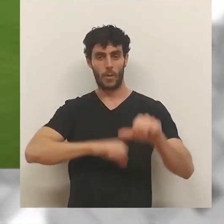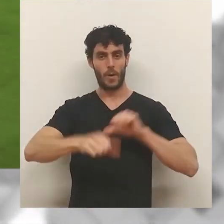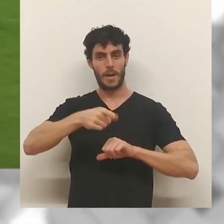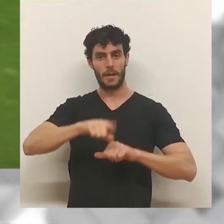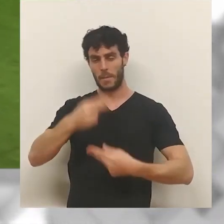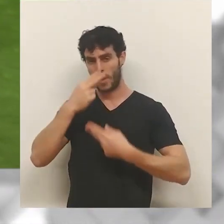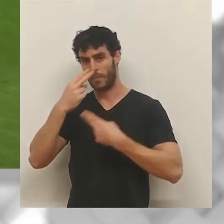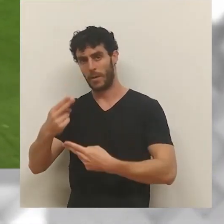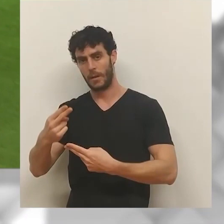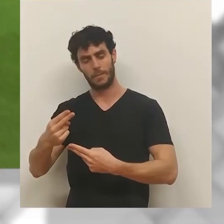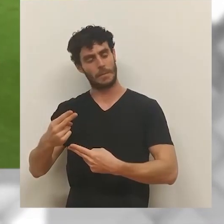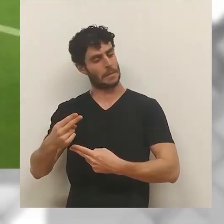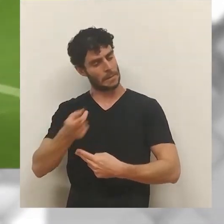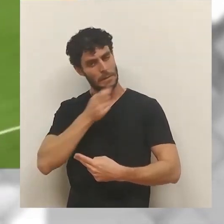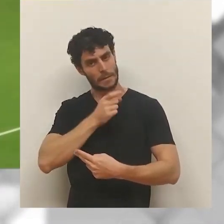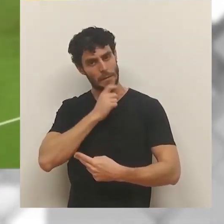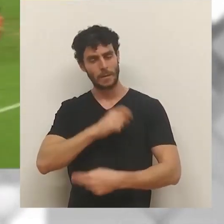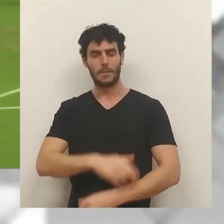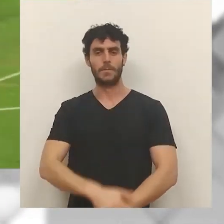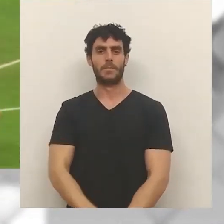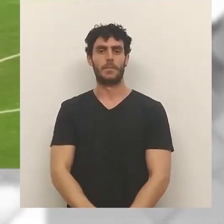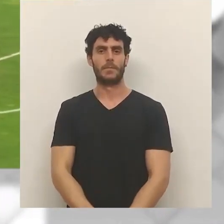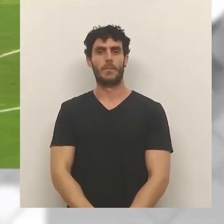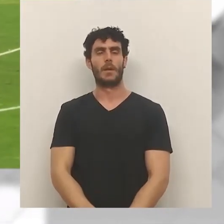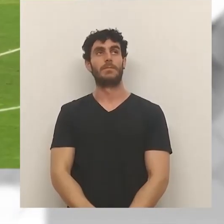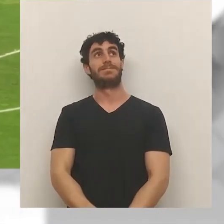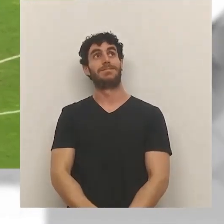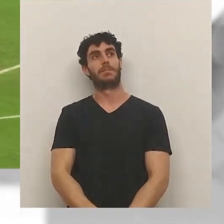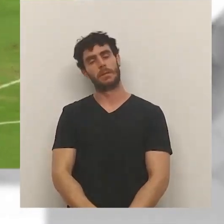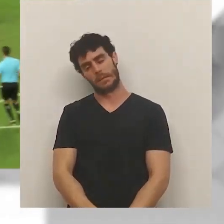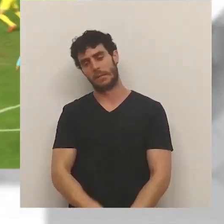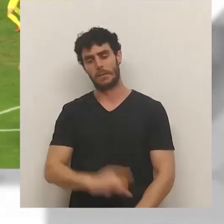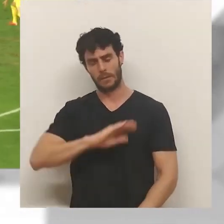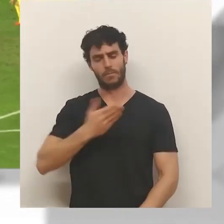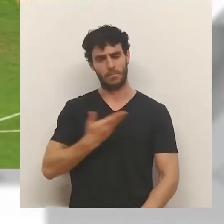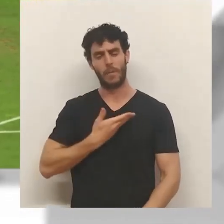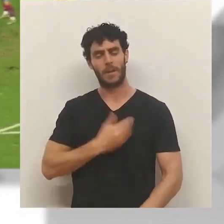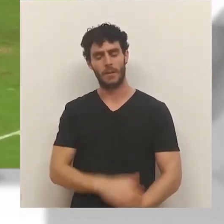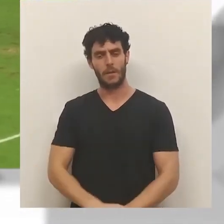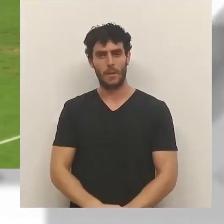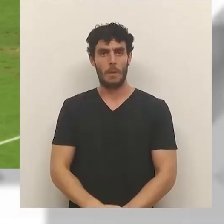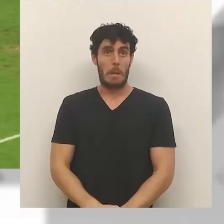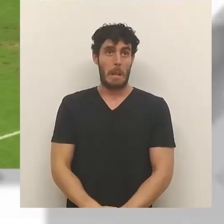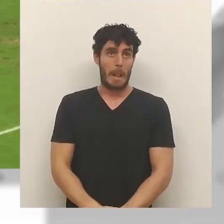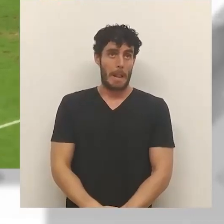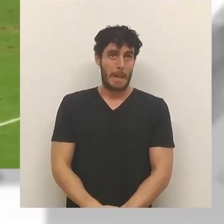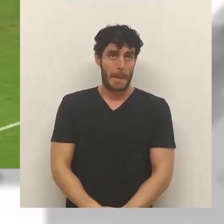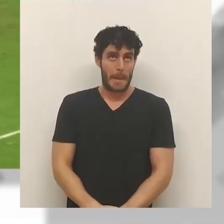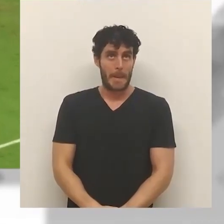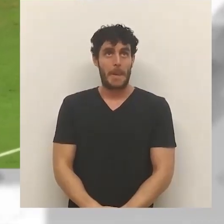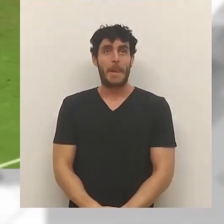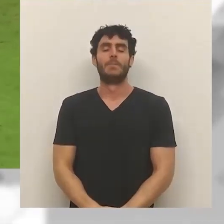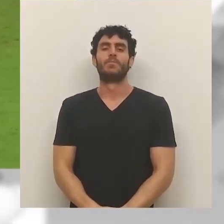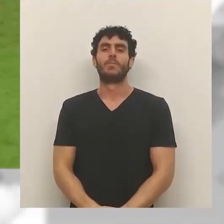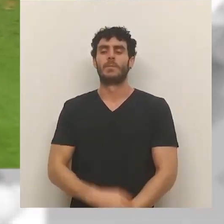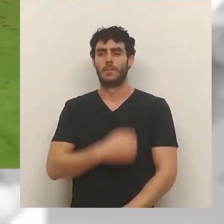marcar algo que al menos en liga y a domicilio se les está resistiendo. Está siendo un poquito nuestro debe en todos los partidos incluso los